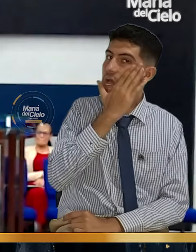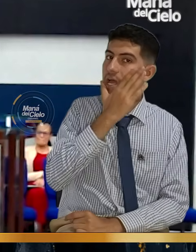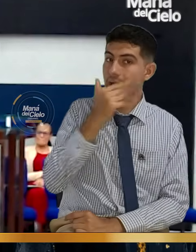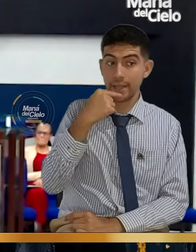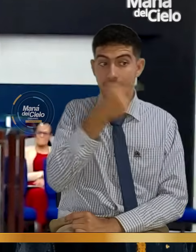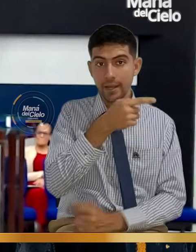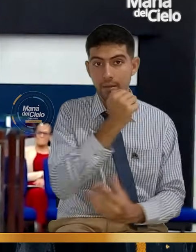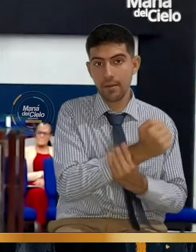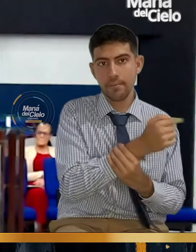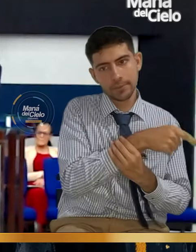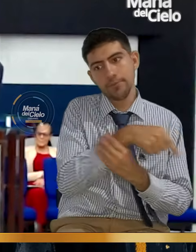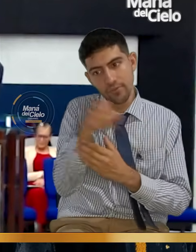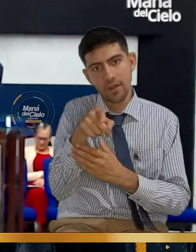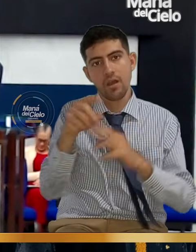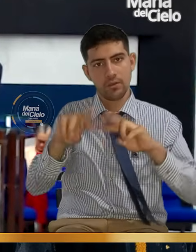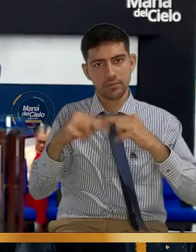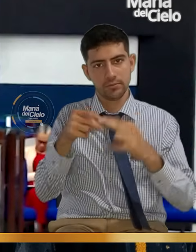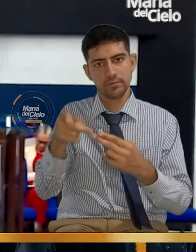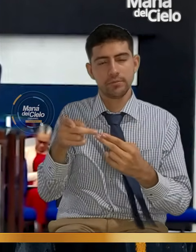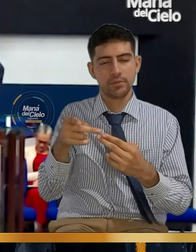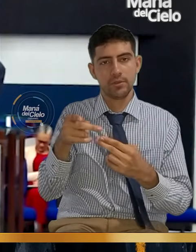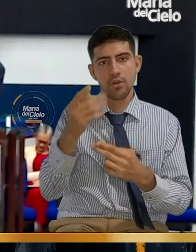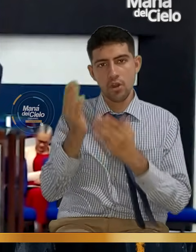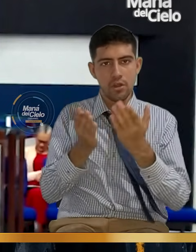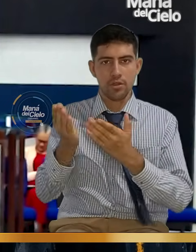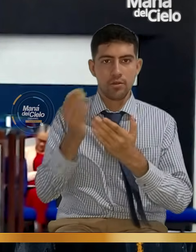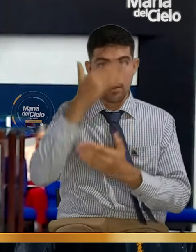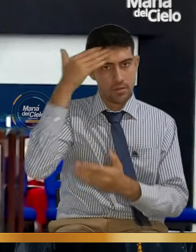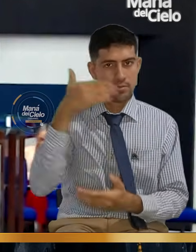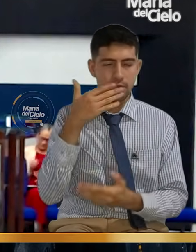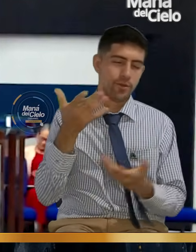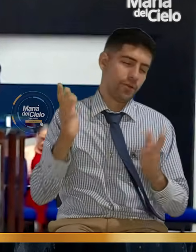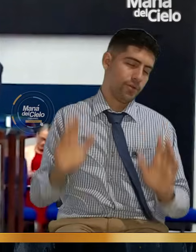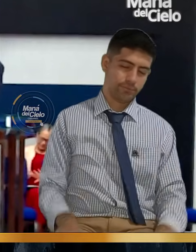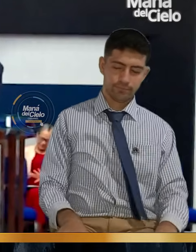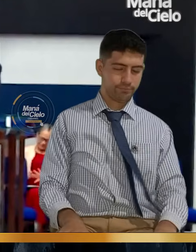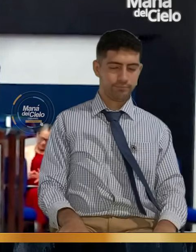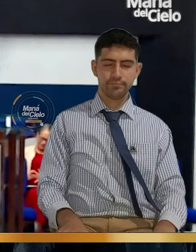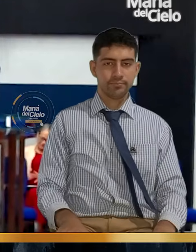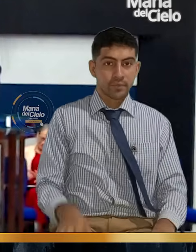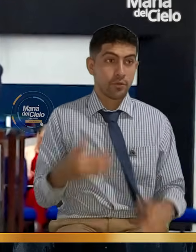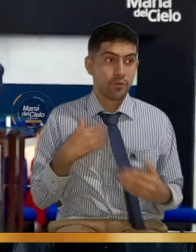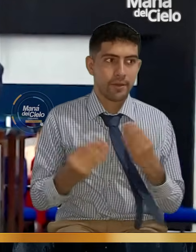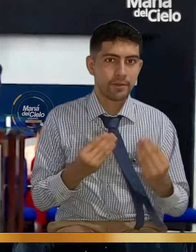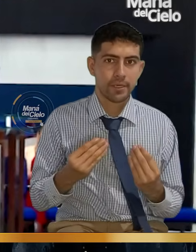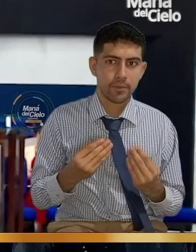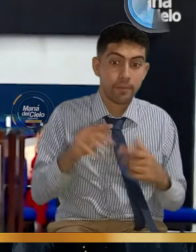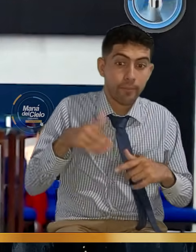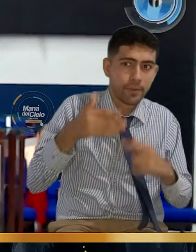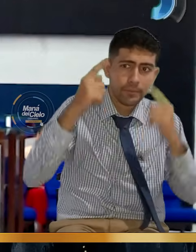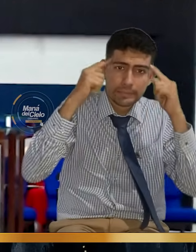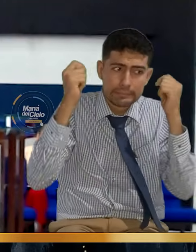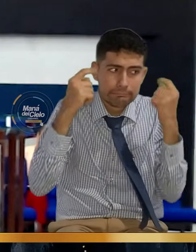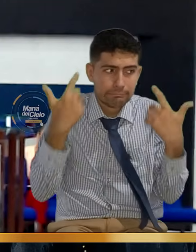dijo a Abraham, Abraham, echa a Agar y a su hijo, porque está peleando mucho con mi hijo y no heredará el hijo de la